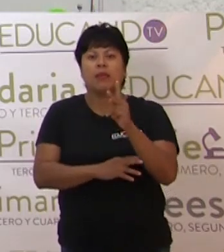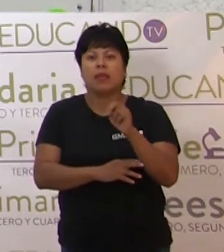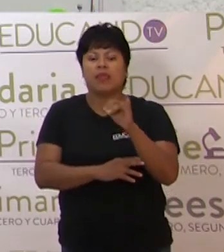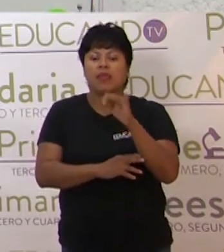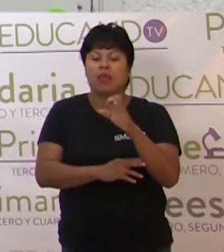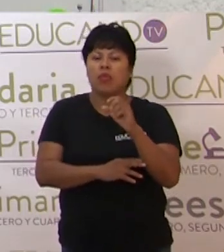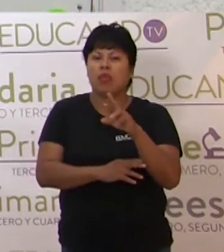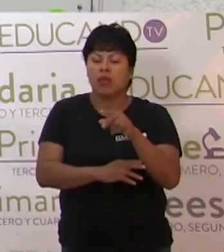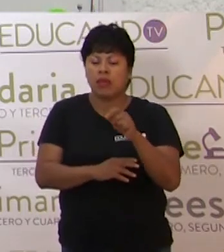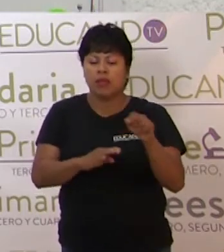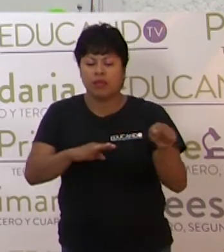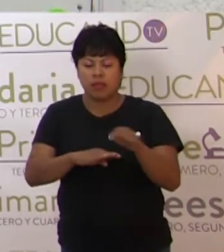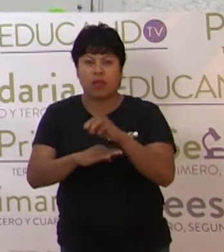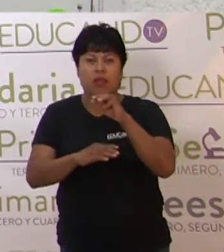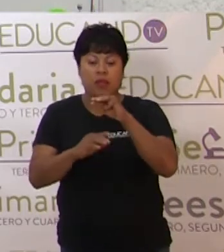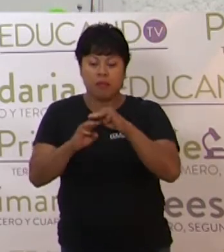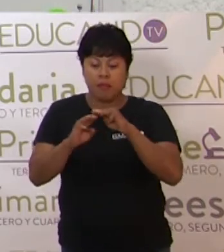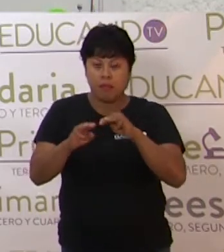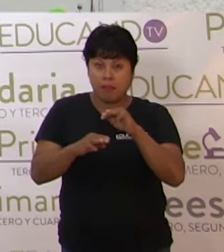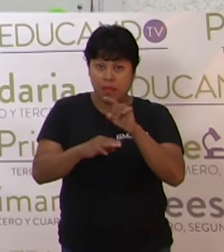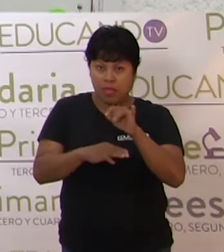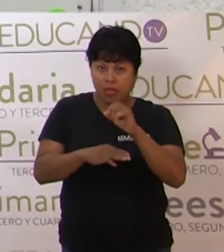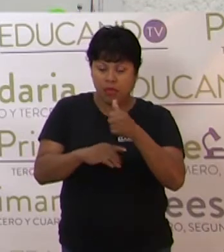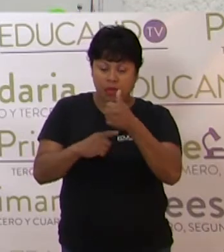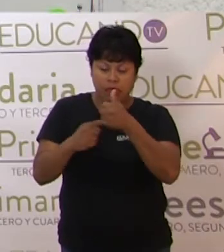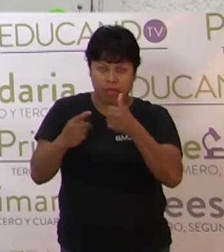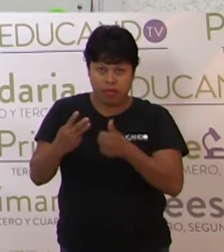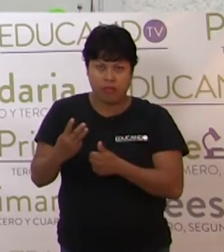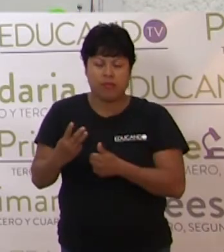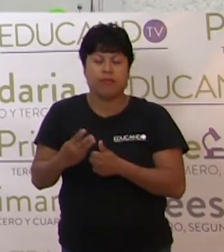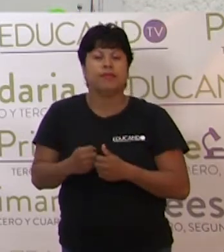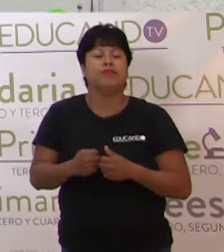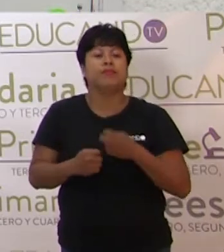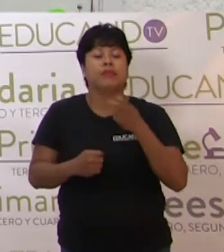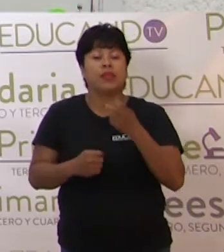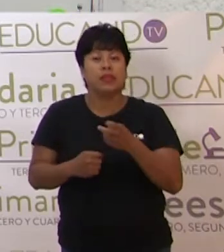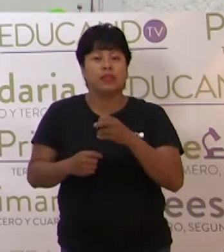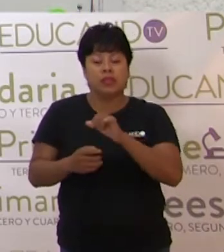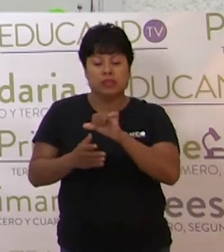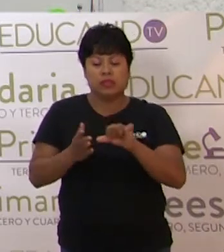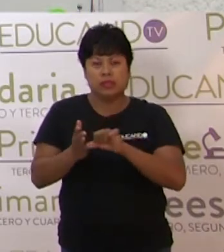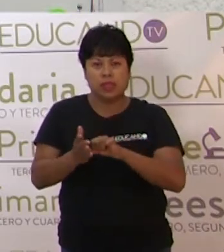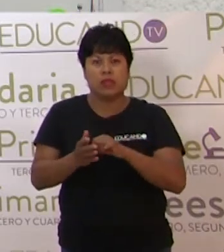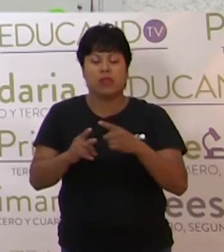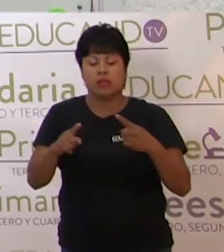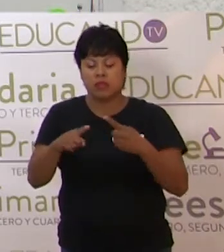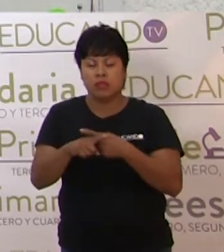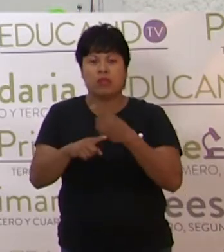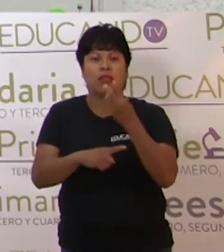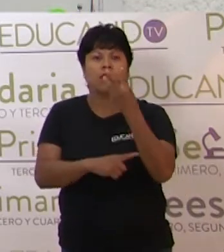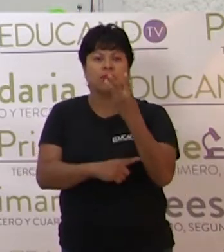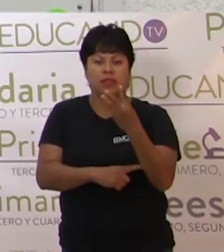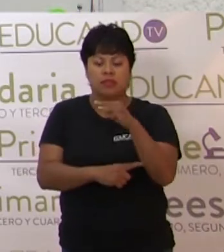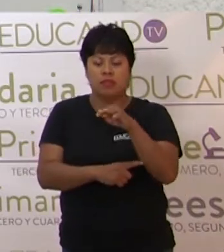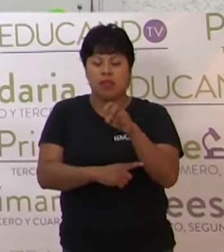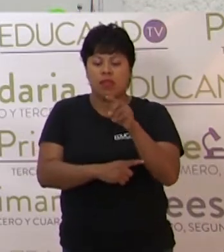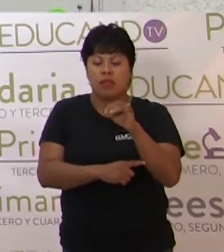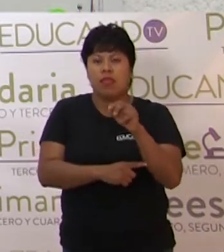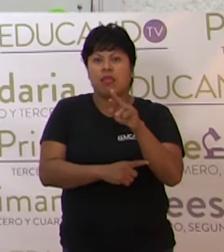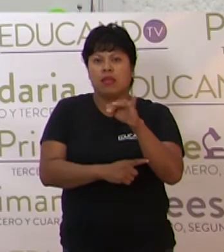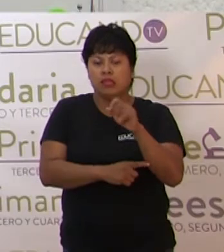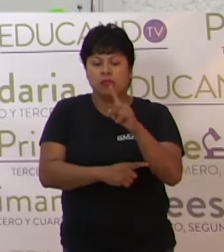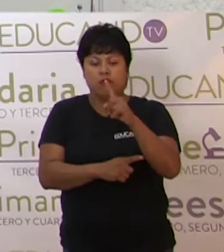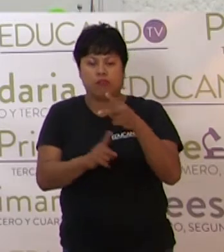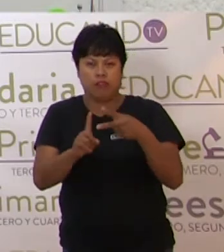trazadas por los puntos medios de cada lado el círculo centro es el punto de intersección de las tres media trizas de un triángulo